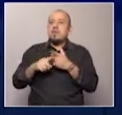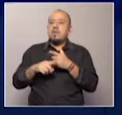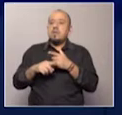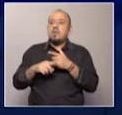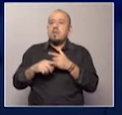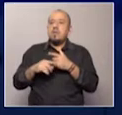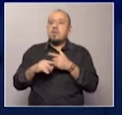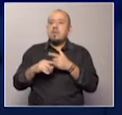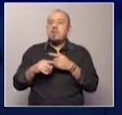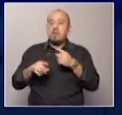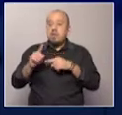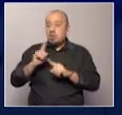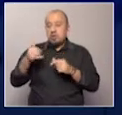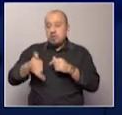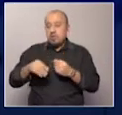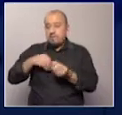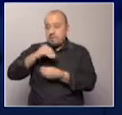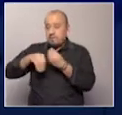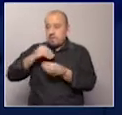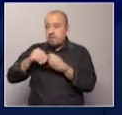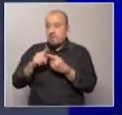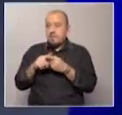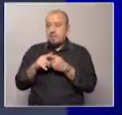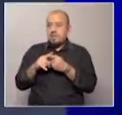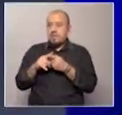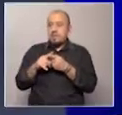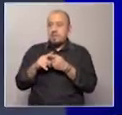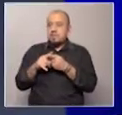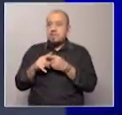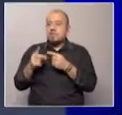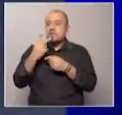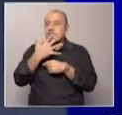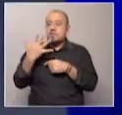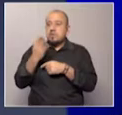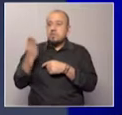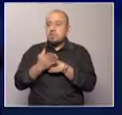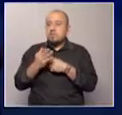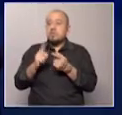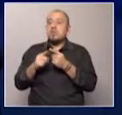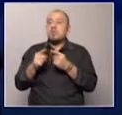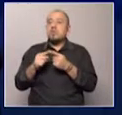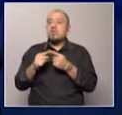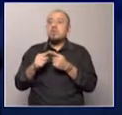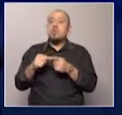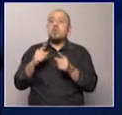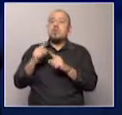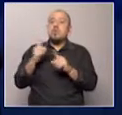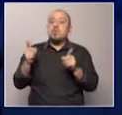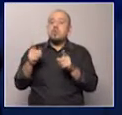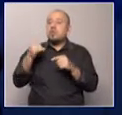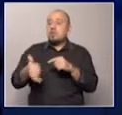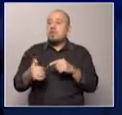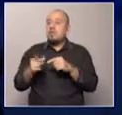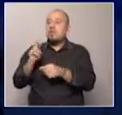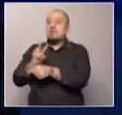no tienen familia que son muchos porque probablemente más del 25 por ciento de los presos de los presos no recibe visita y